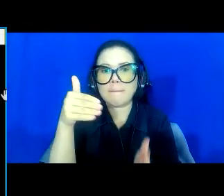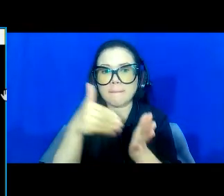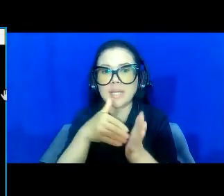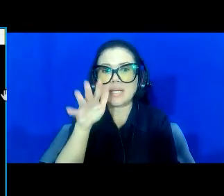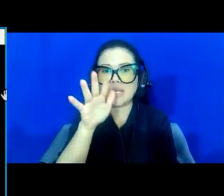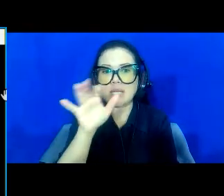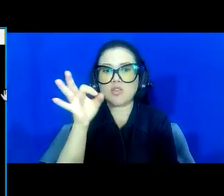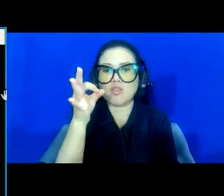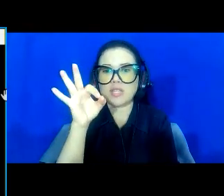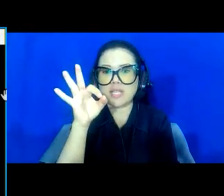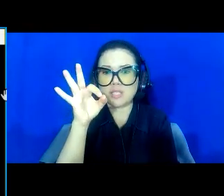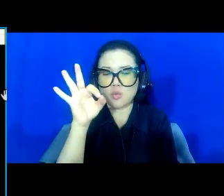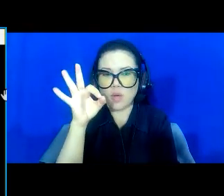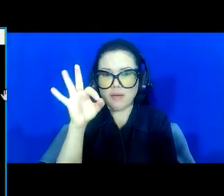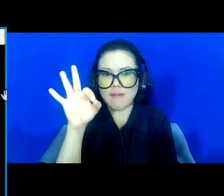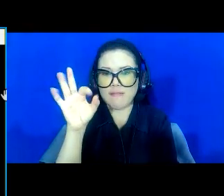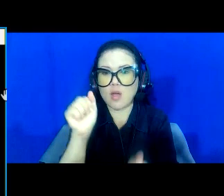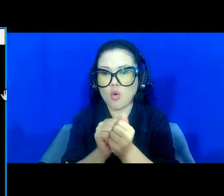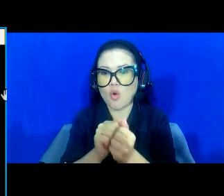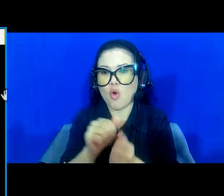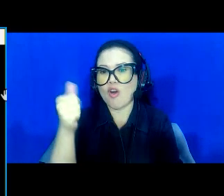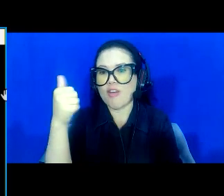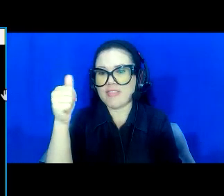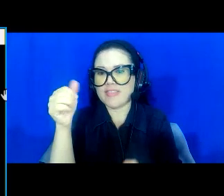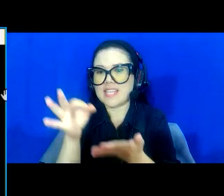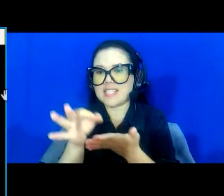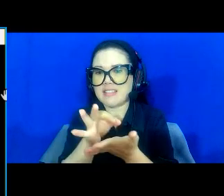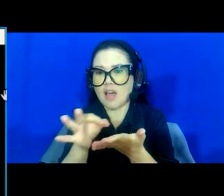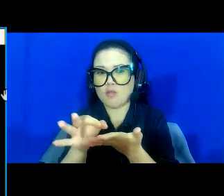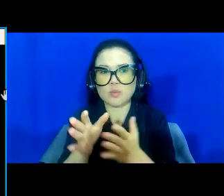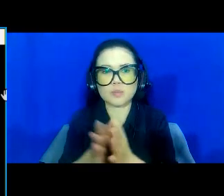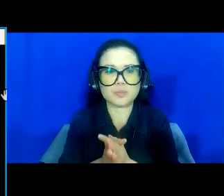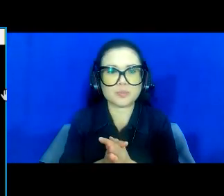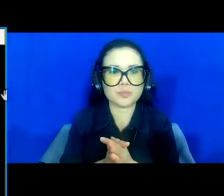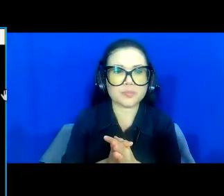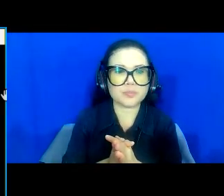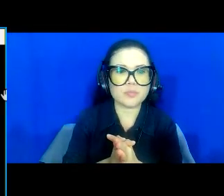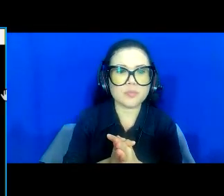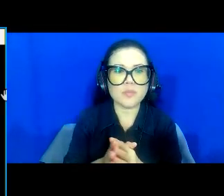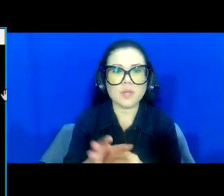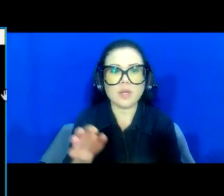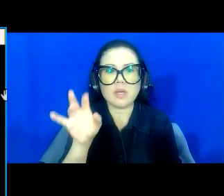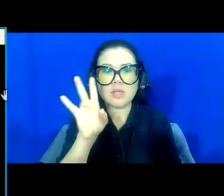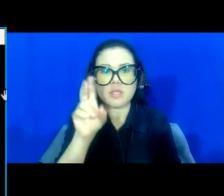7.510.519,10. El 62.1% son para actividades de educación y prevención, para